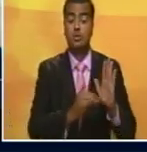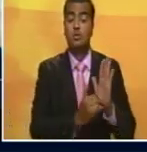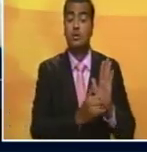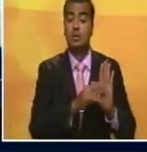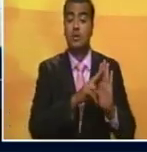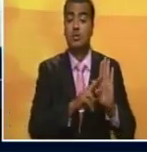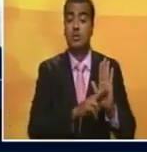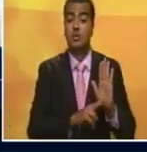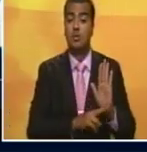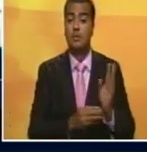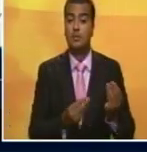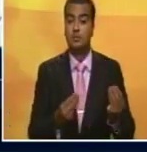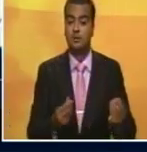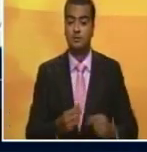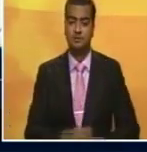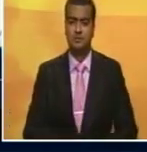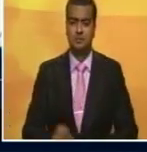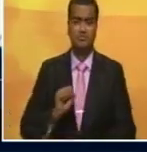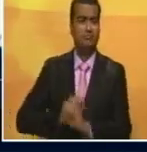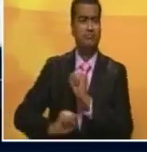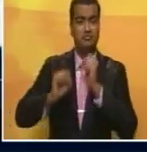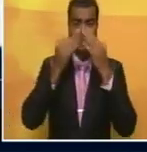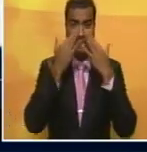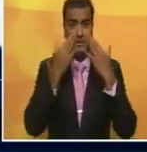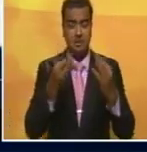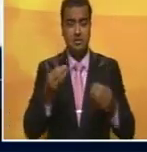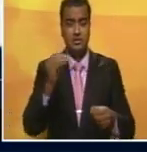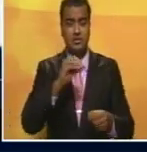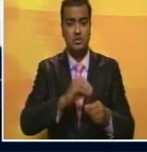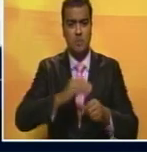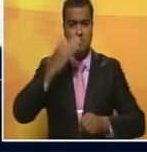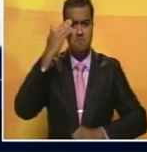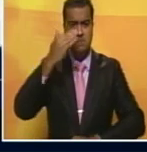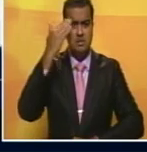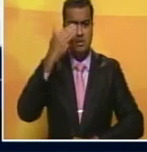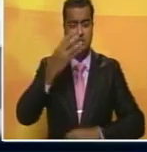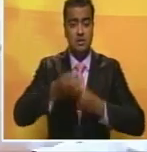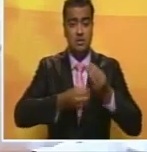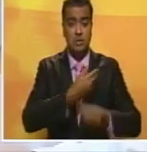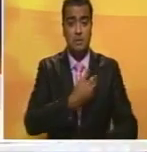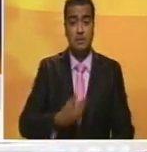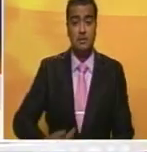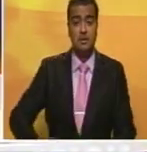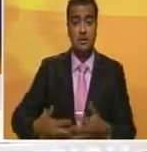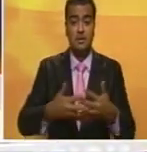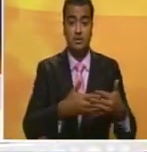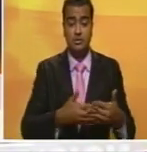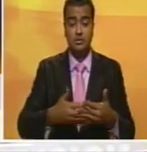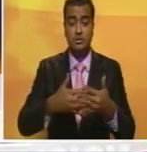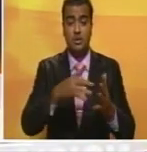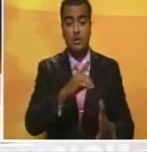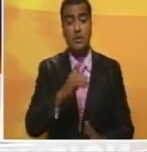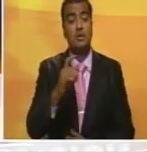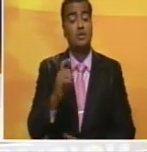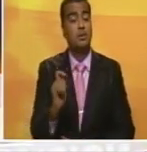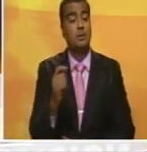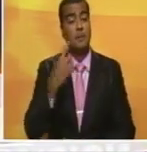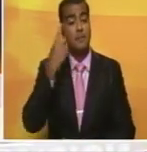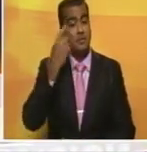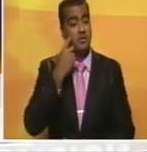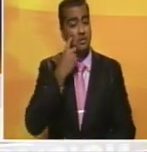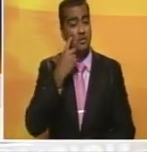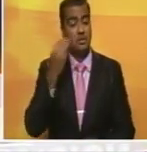en materia económica. Rechazó la advertencia de una intervención militar que hizo el presidente de Estados Unidos, Donald Trump, por